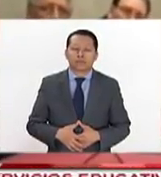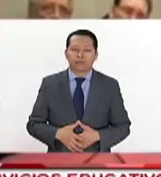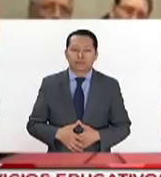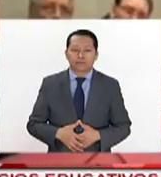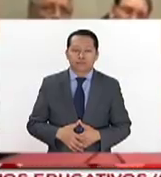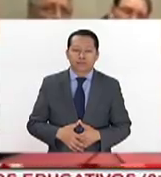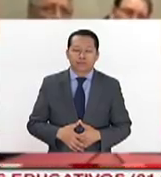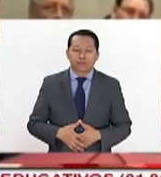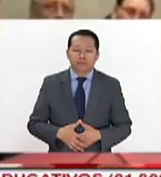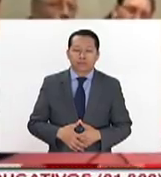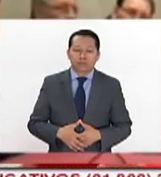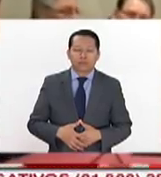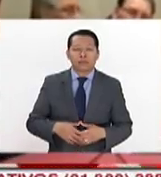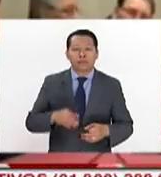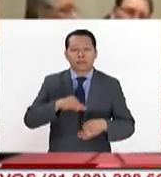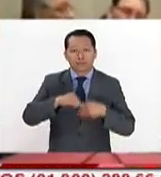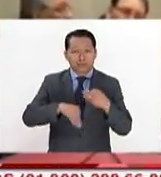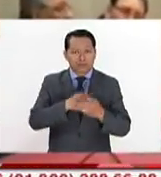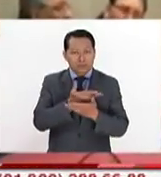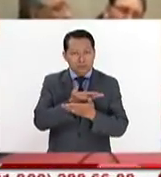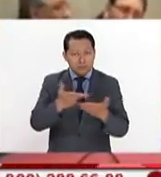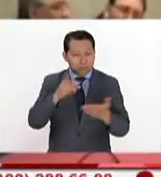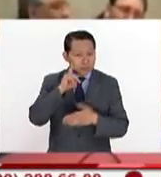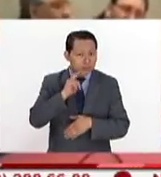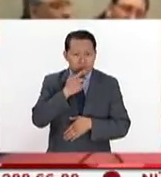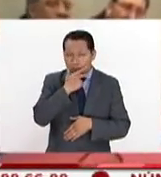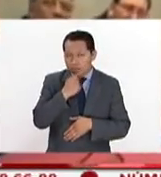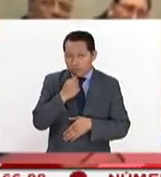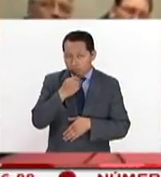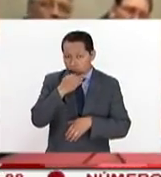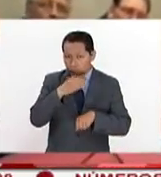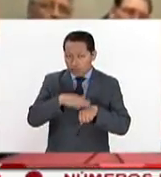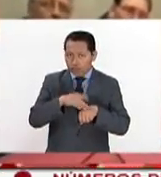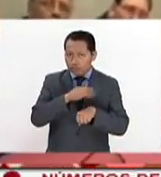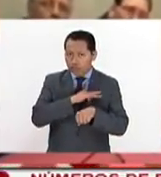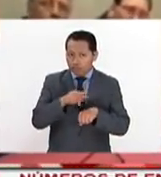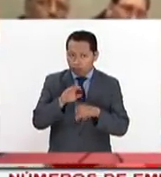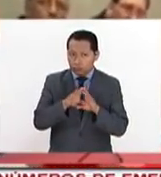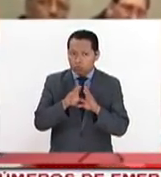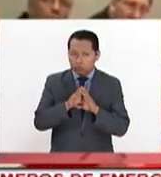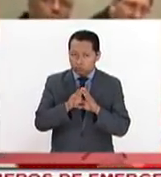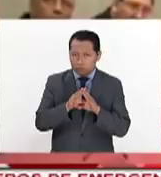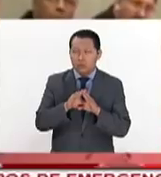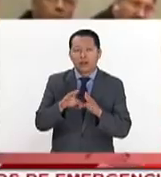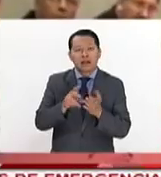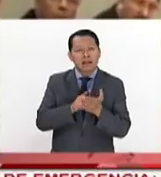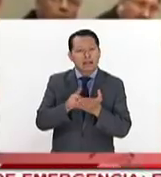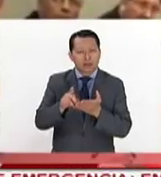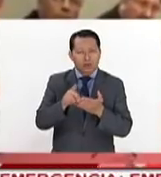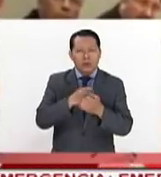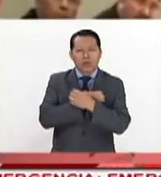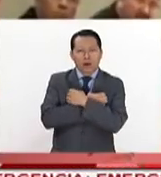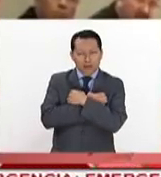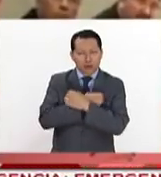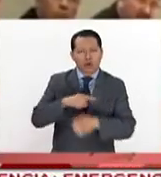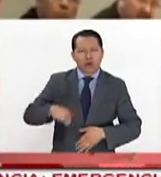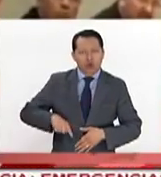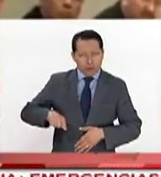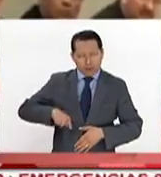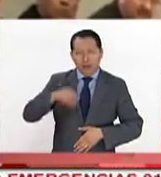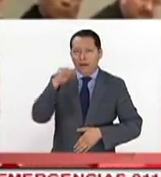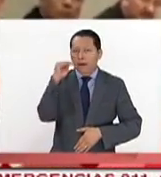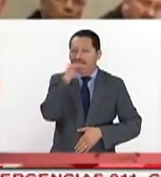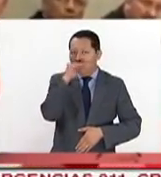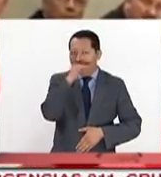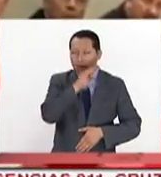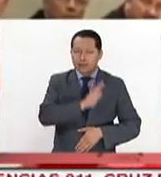a todas y a todos el derecho a la educación pública, gratuita y